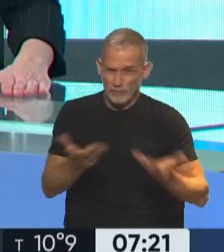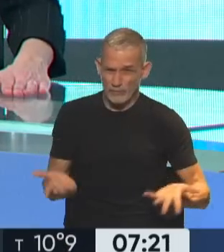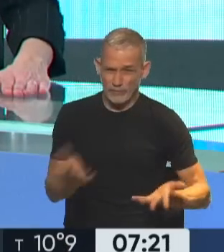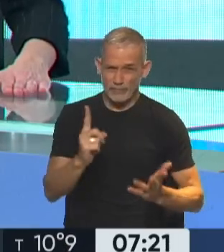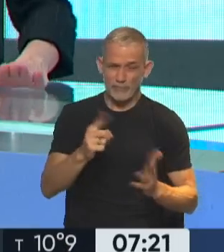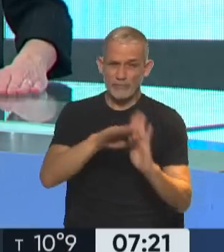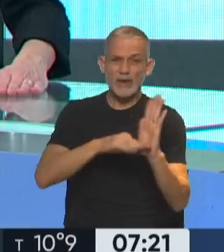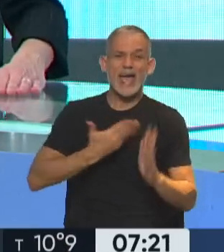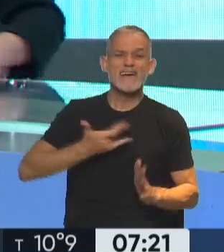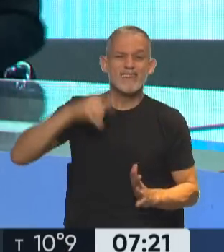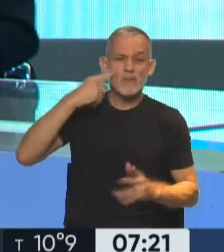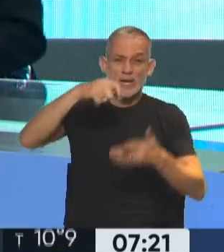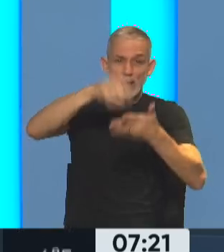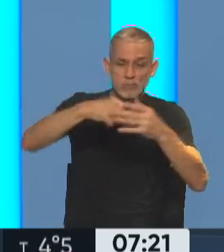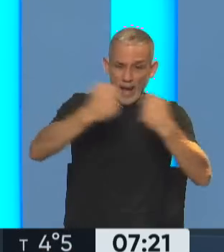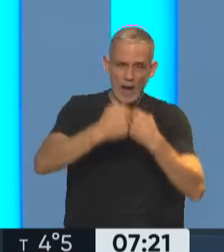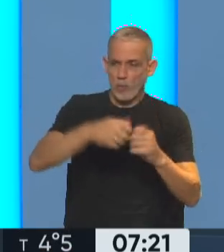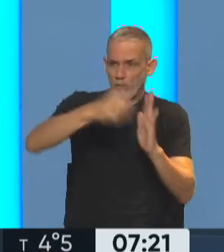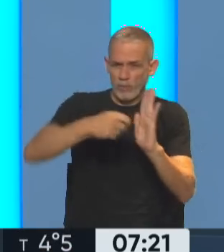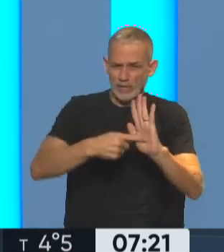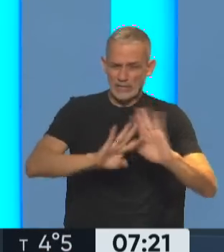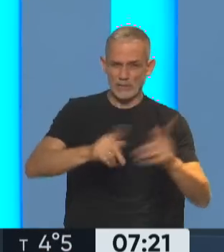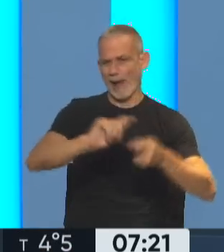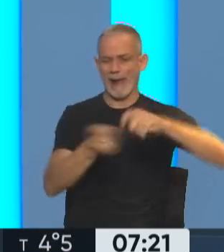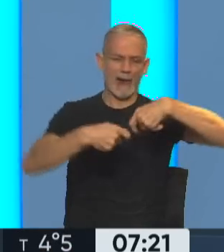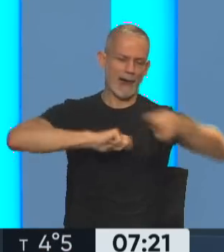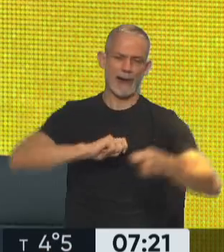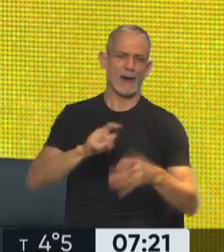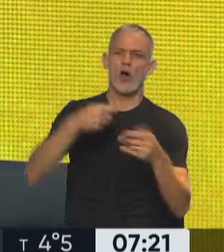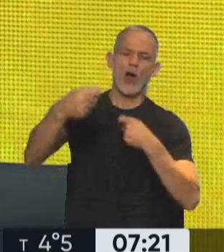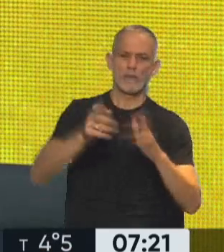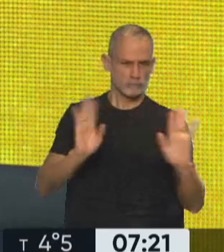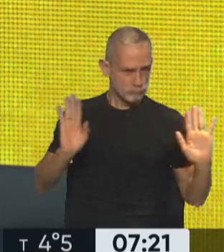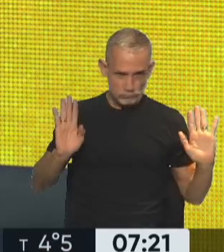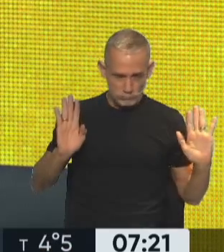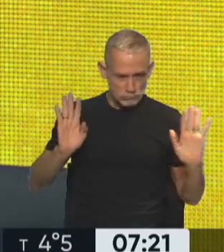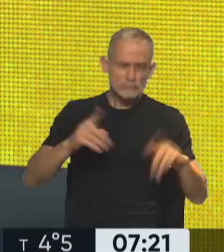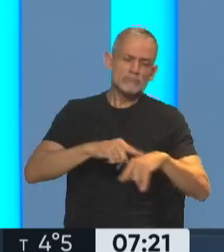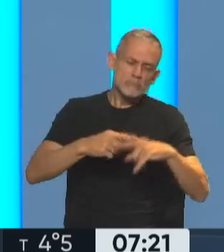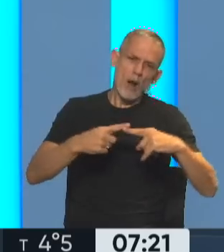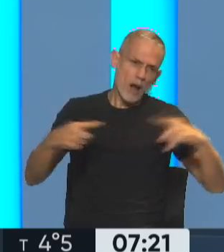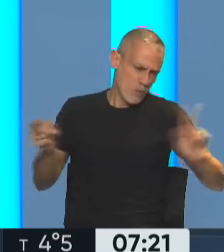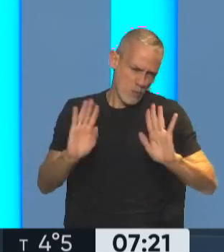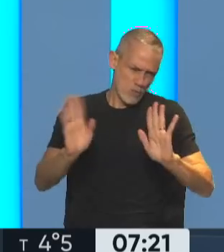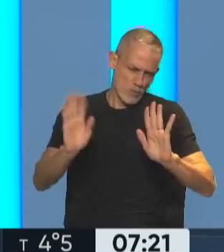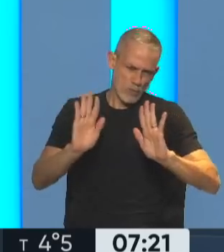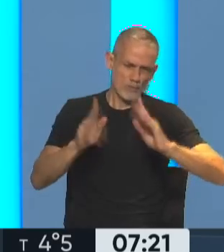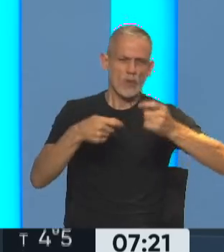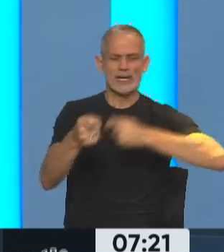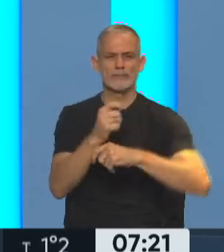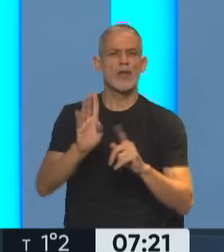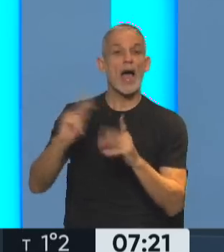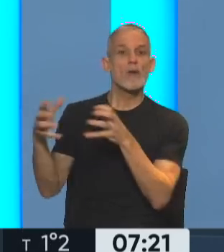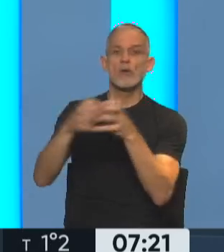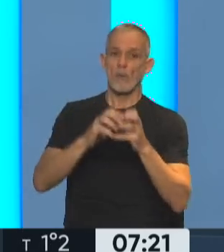se mantiene, sigue. en principio, digo, nadie está esperando que eso se renegocie porque eso lleva muchísimo tiempo, si bien hay algunos sectores que ya